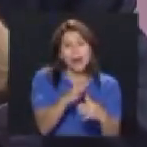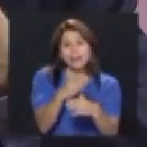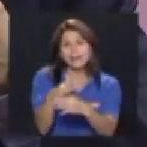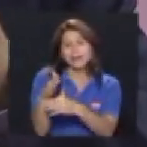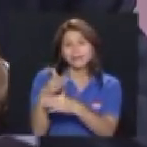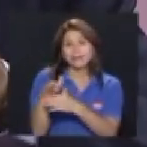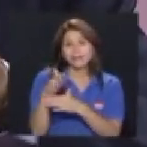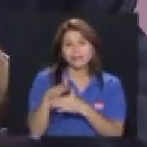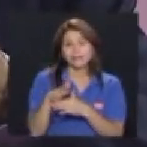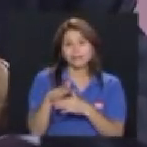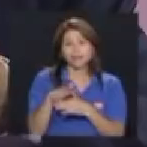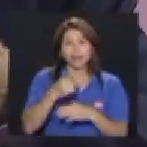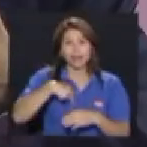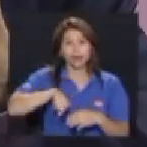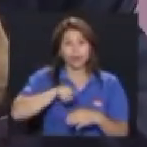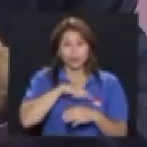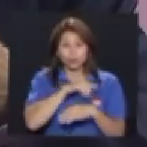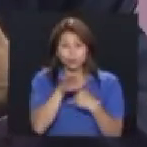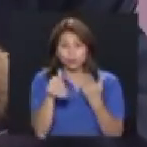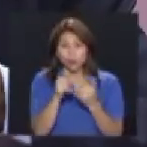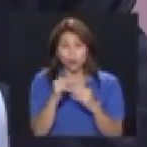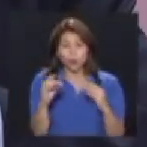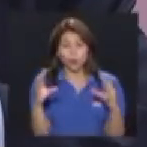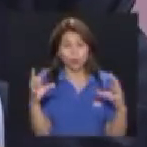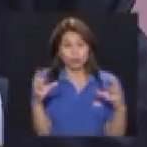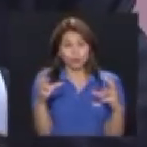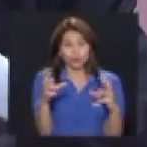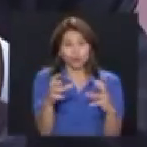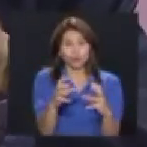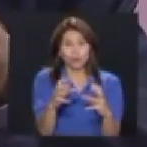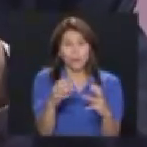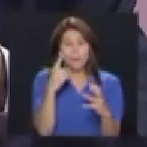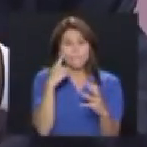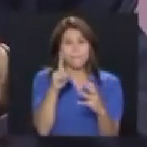juntamos para producir un proyecto.